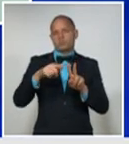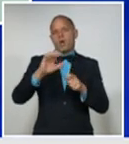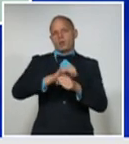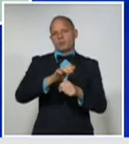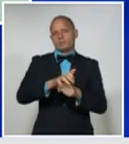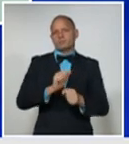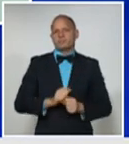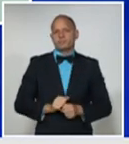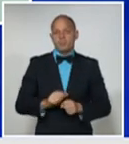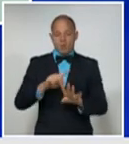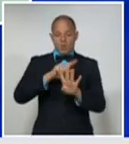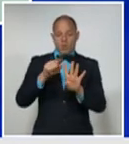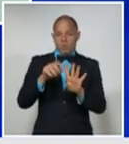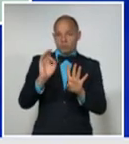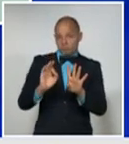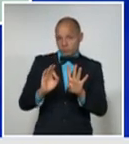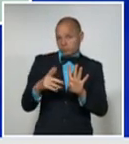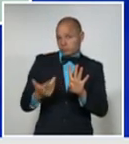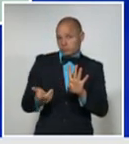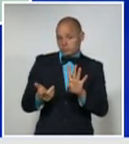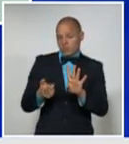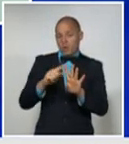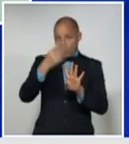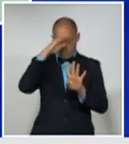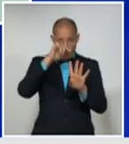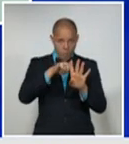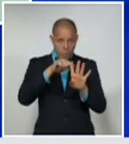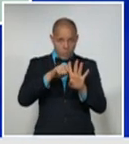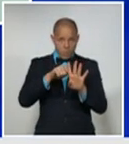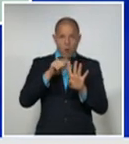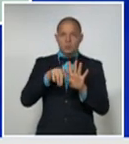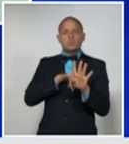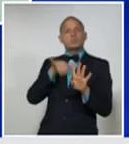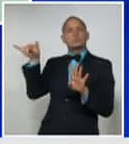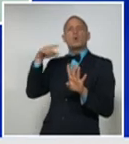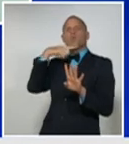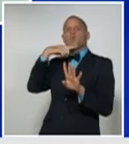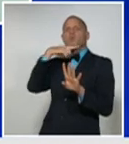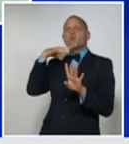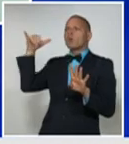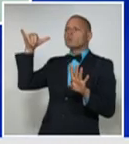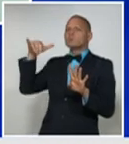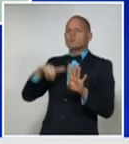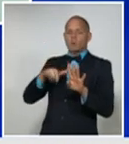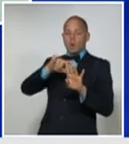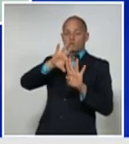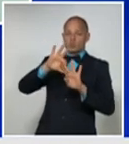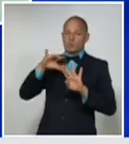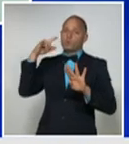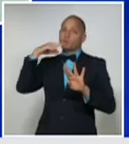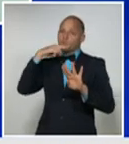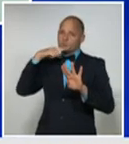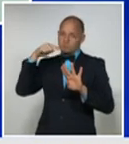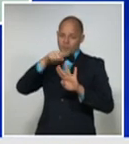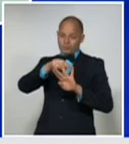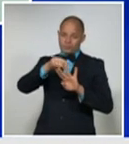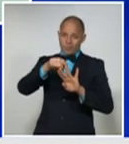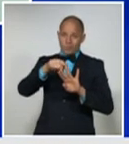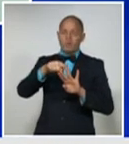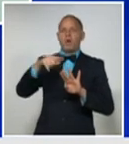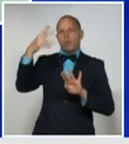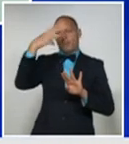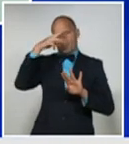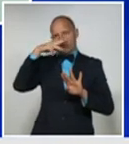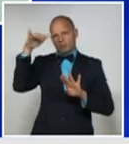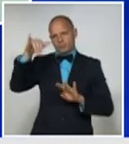4 viajeros cubanos procedentes de Rusia, 2, y de México, 2. De Matanzas se